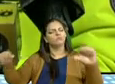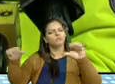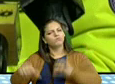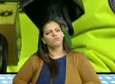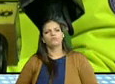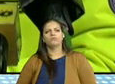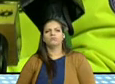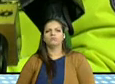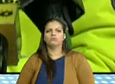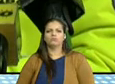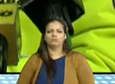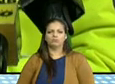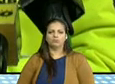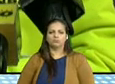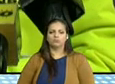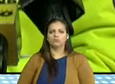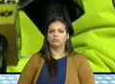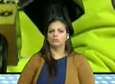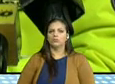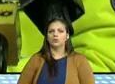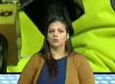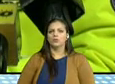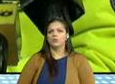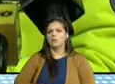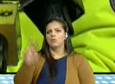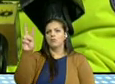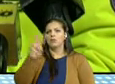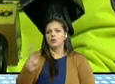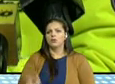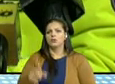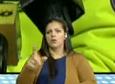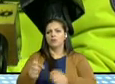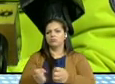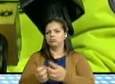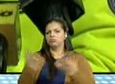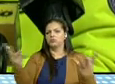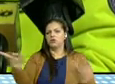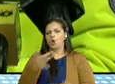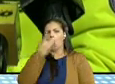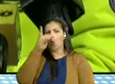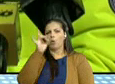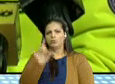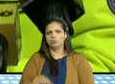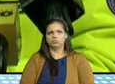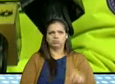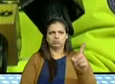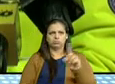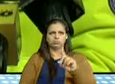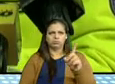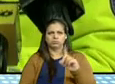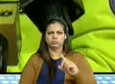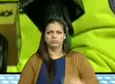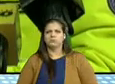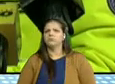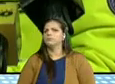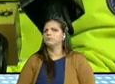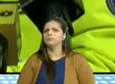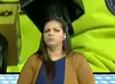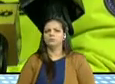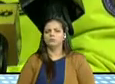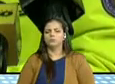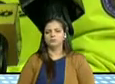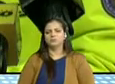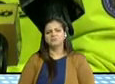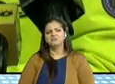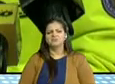hecho. ¿En dónde, en qué parte del asalto, este miserable, está la muerte de la señora? Porque si quería el teléfono,